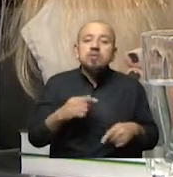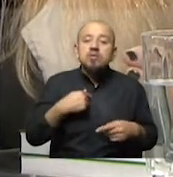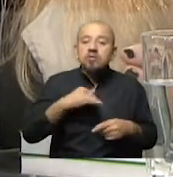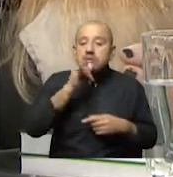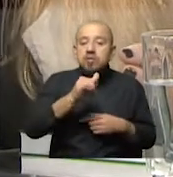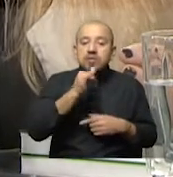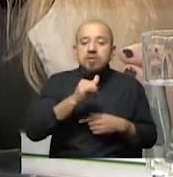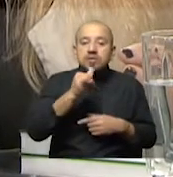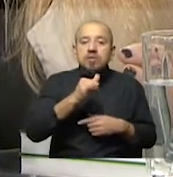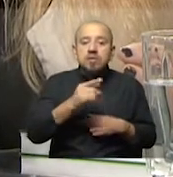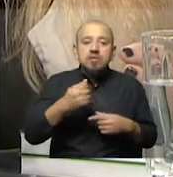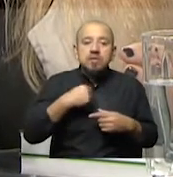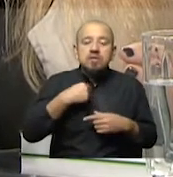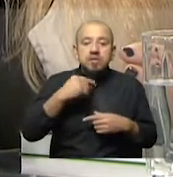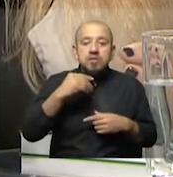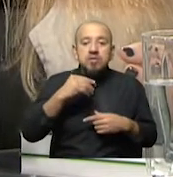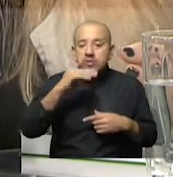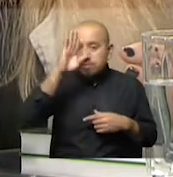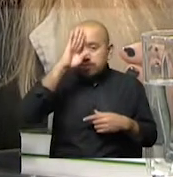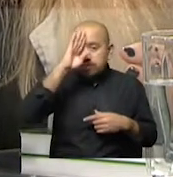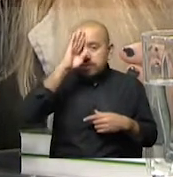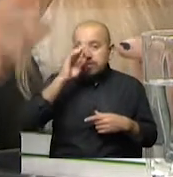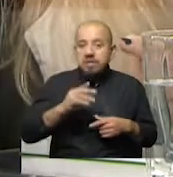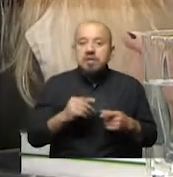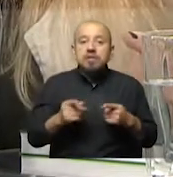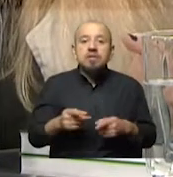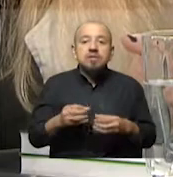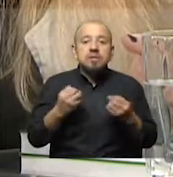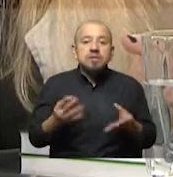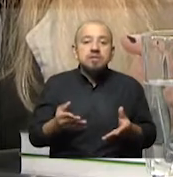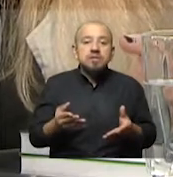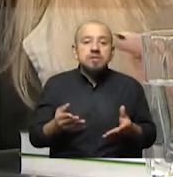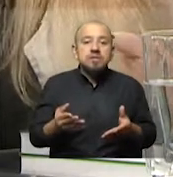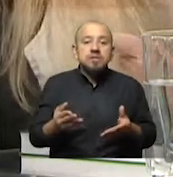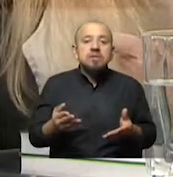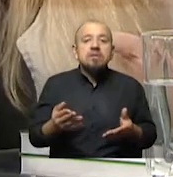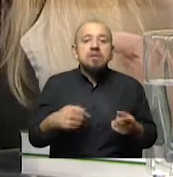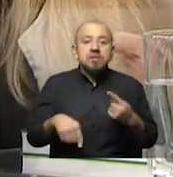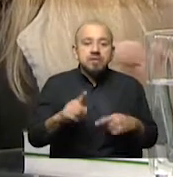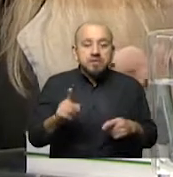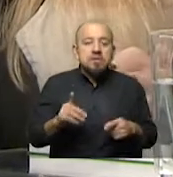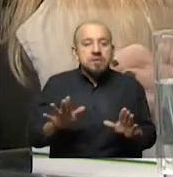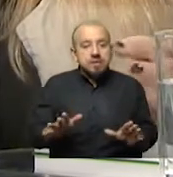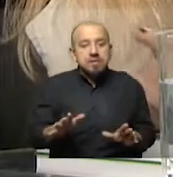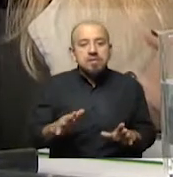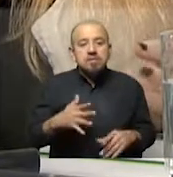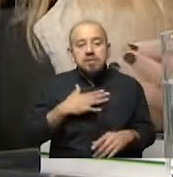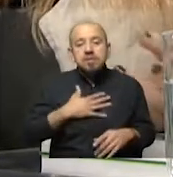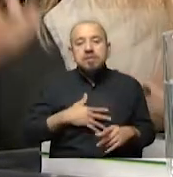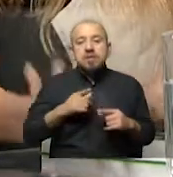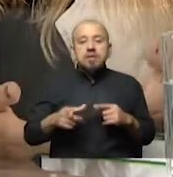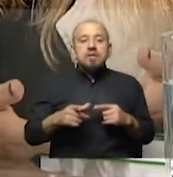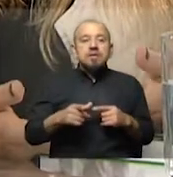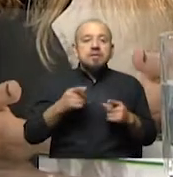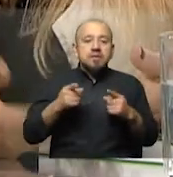voy a contar algo Yo también lo aprendí de alguien porque nadie lo sé Sabiendo Así que tranquila y cuando todo el mundo dice